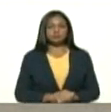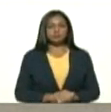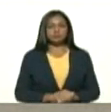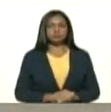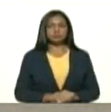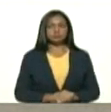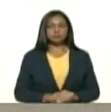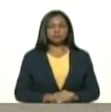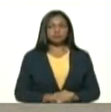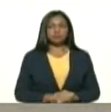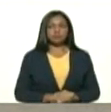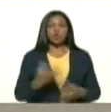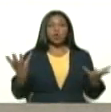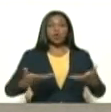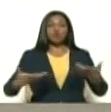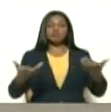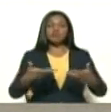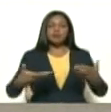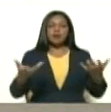Chef,